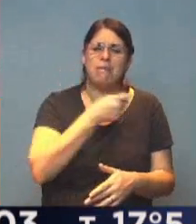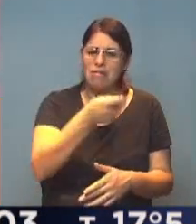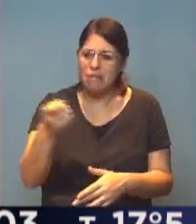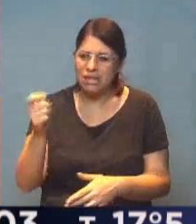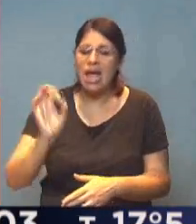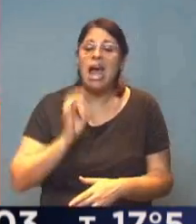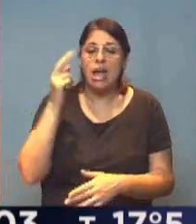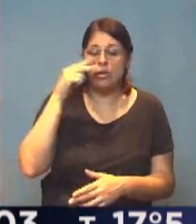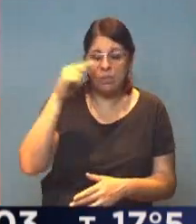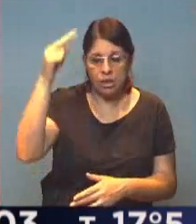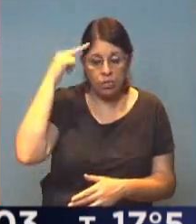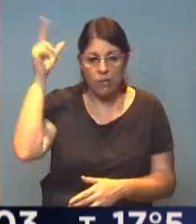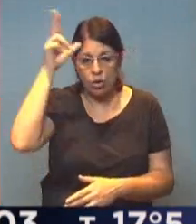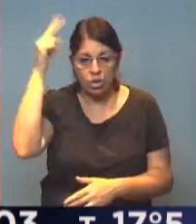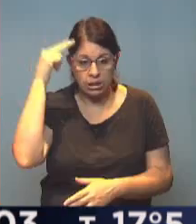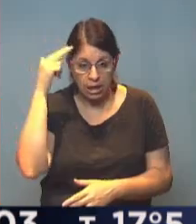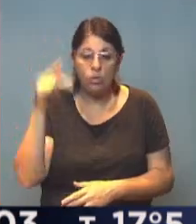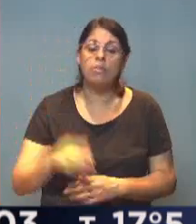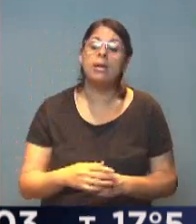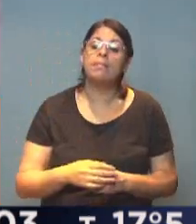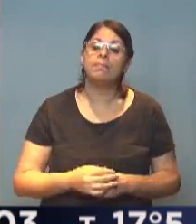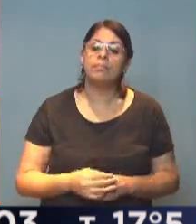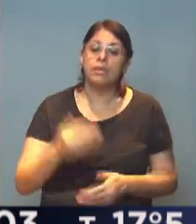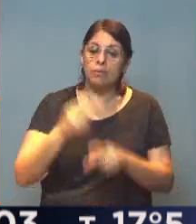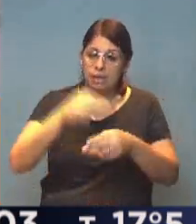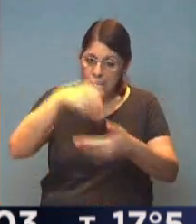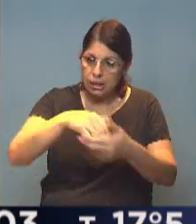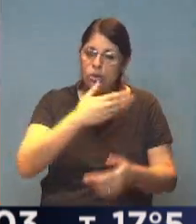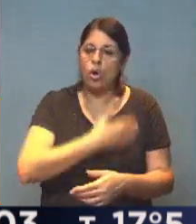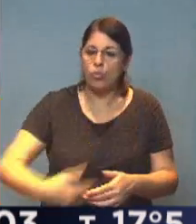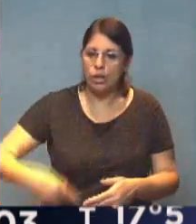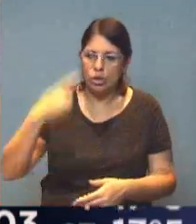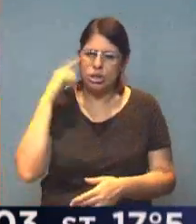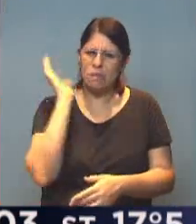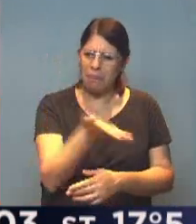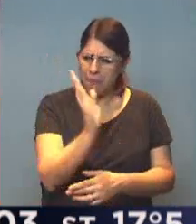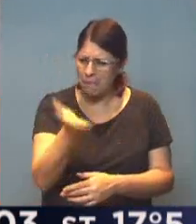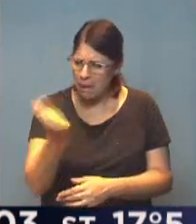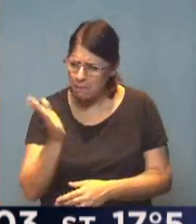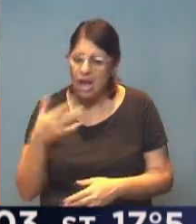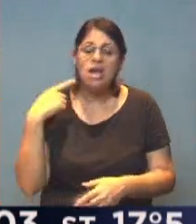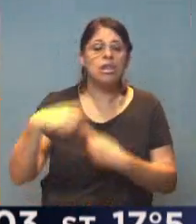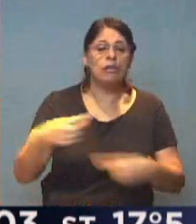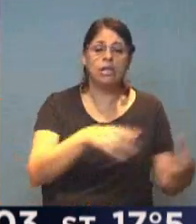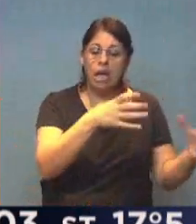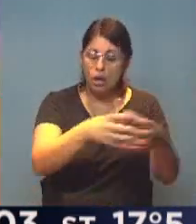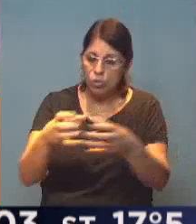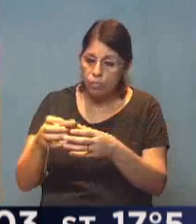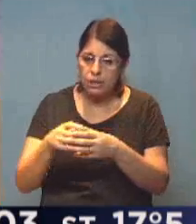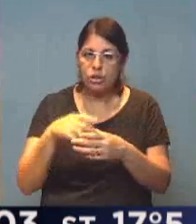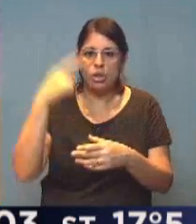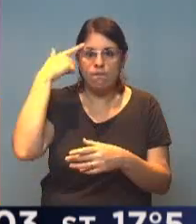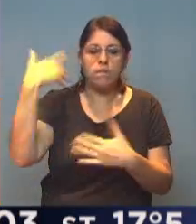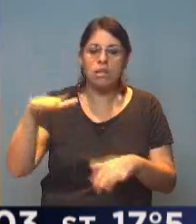en 1989, en la que el gobierno chino reprimió a las distintas agrupaciones de intelectuales